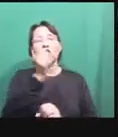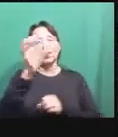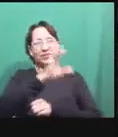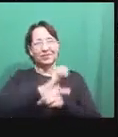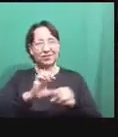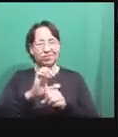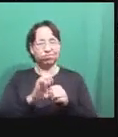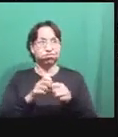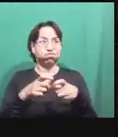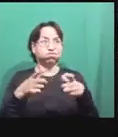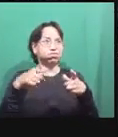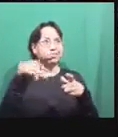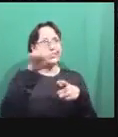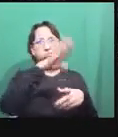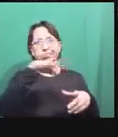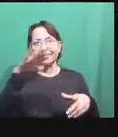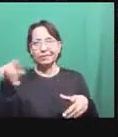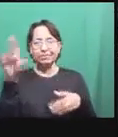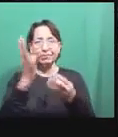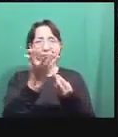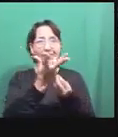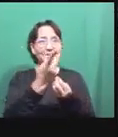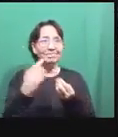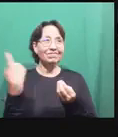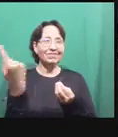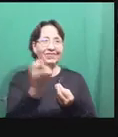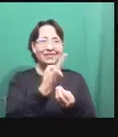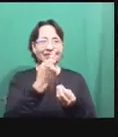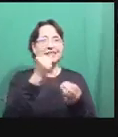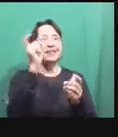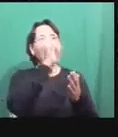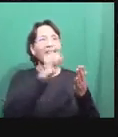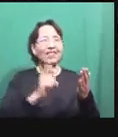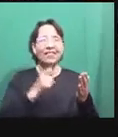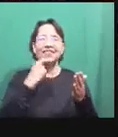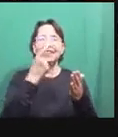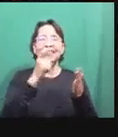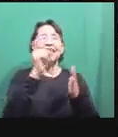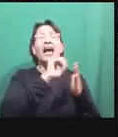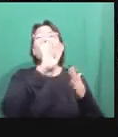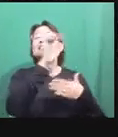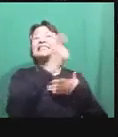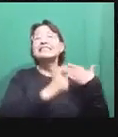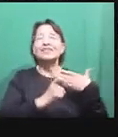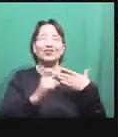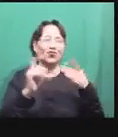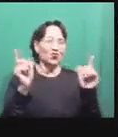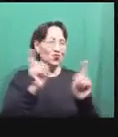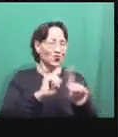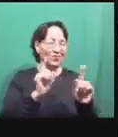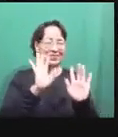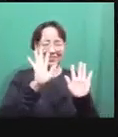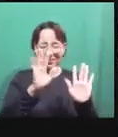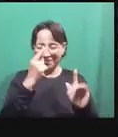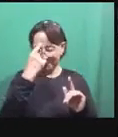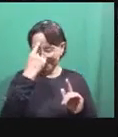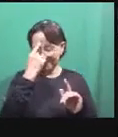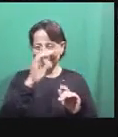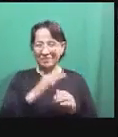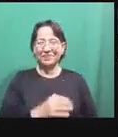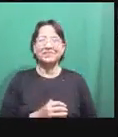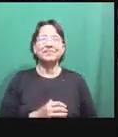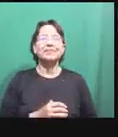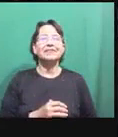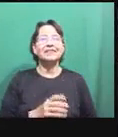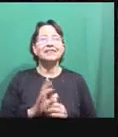de los bogotanos decimos que todo el arte que existe en la calle es graffiti. Entonces, para tener eso en cuenta. Bueno, un poquito